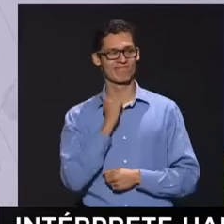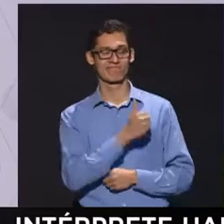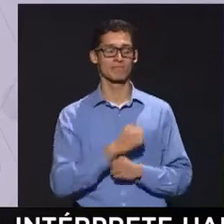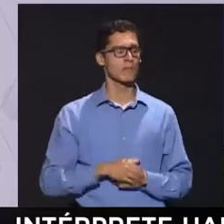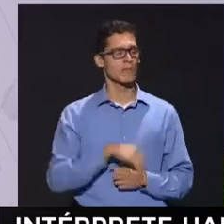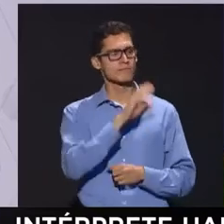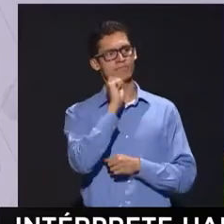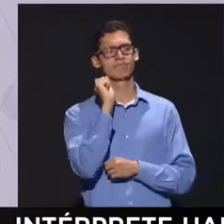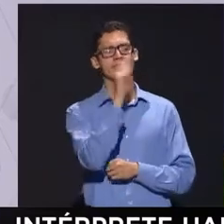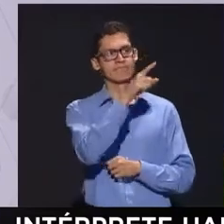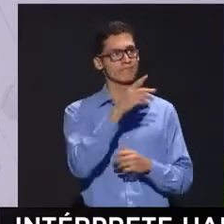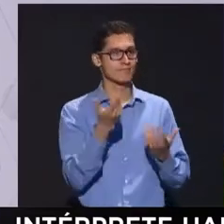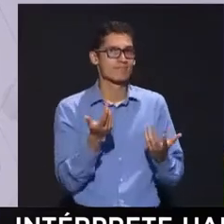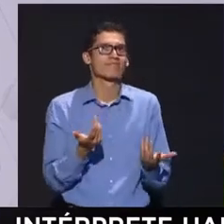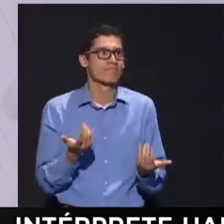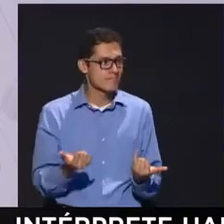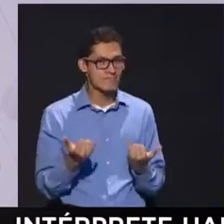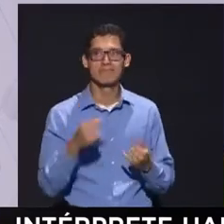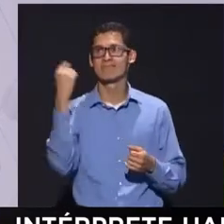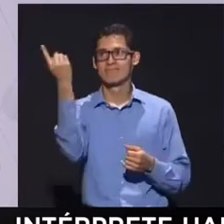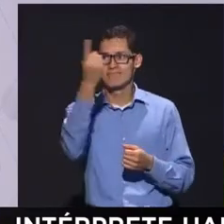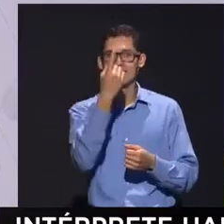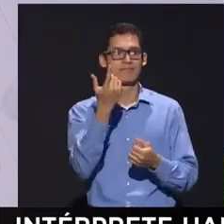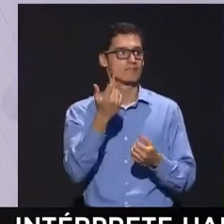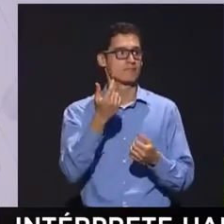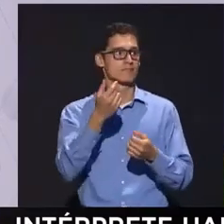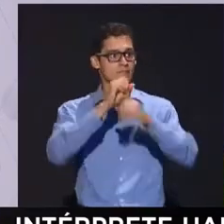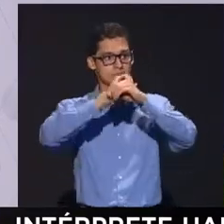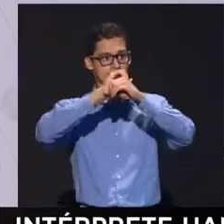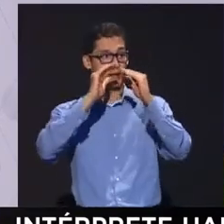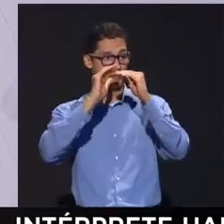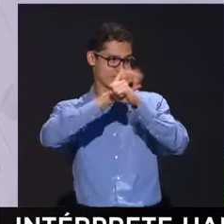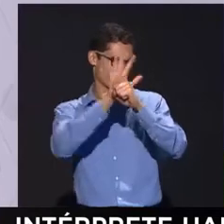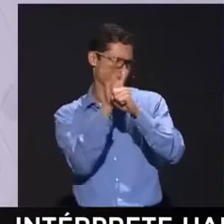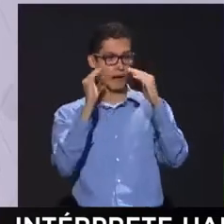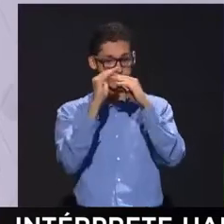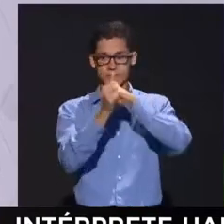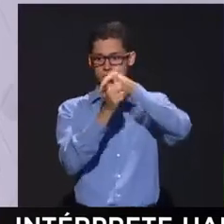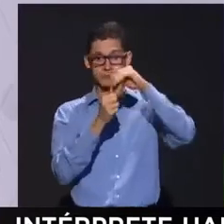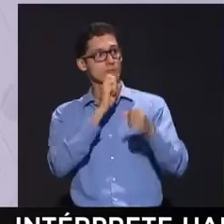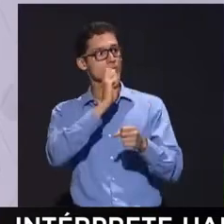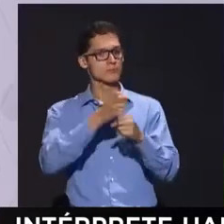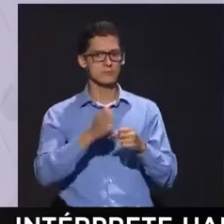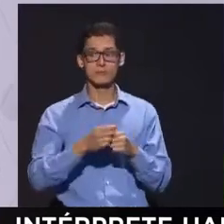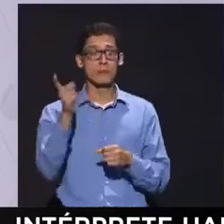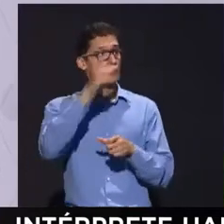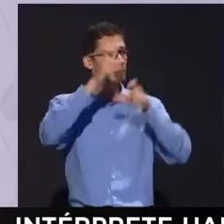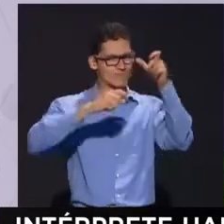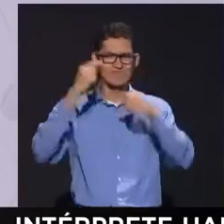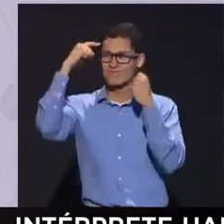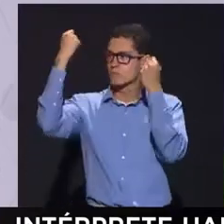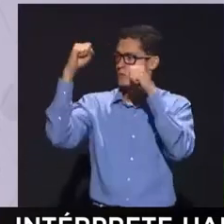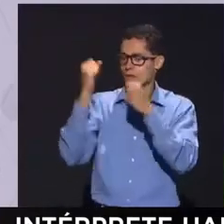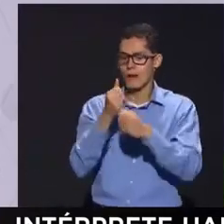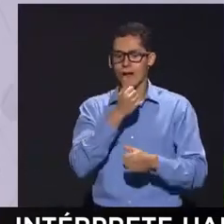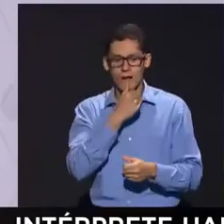tema de la emergencia, de lo que viene pasando con los servicios públicos, digamos que hay un montón de situaciones, de inquietudes de las personas, y qué rico